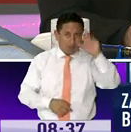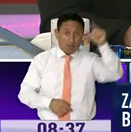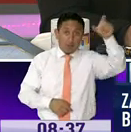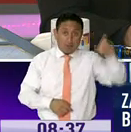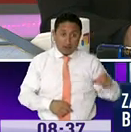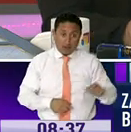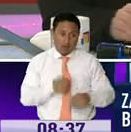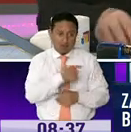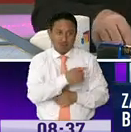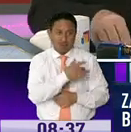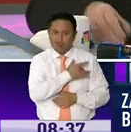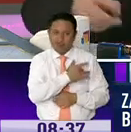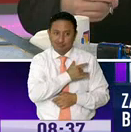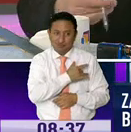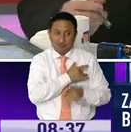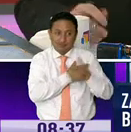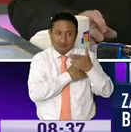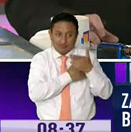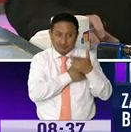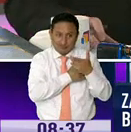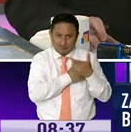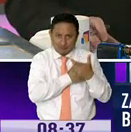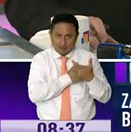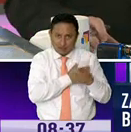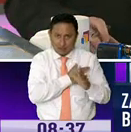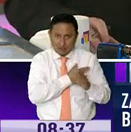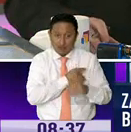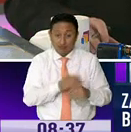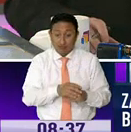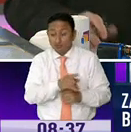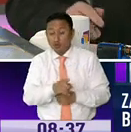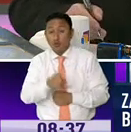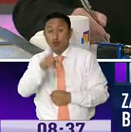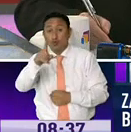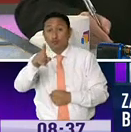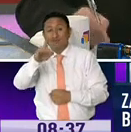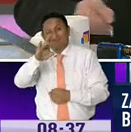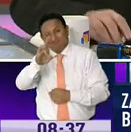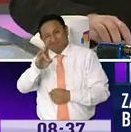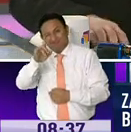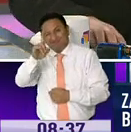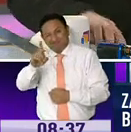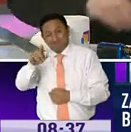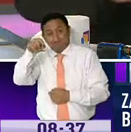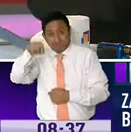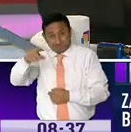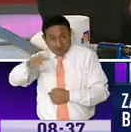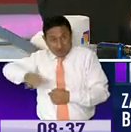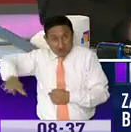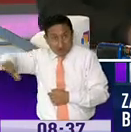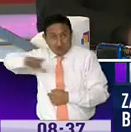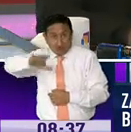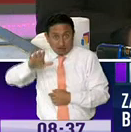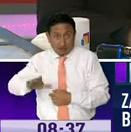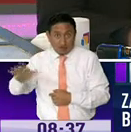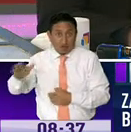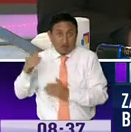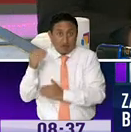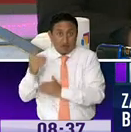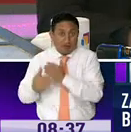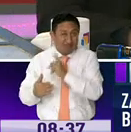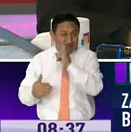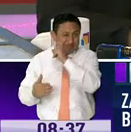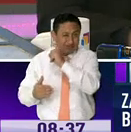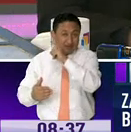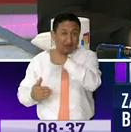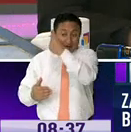tiene síntomas que ya son más complejos que el 171, a lo mejor inclusive ya desde el 171, cuando el procedimiento es complejo,